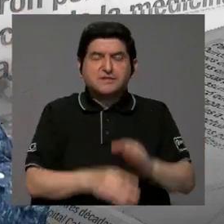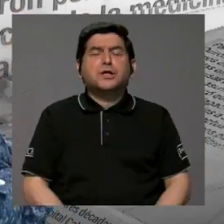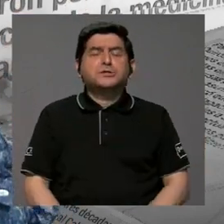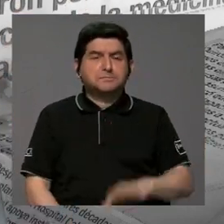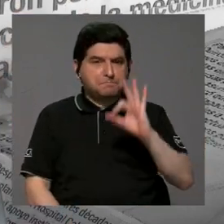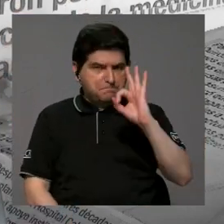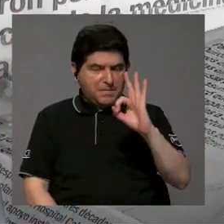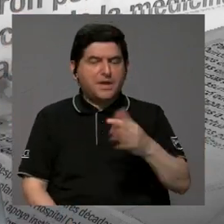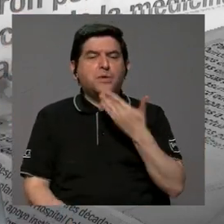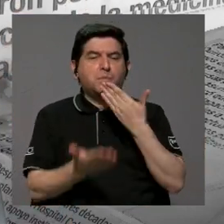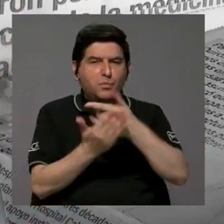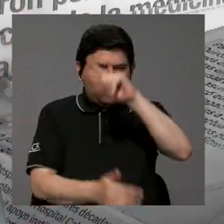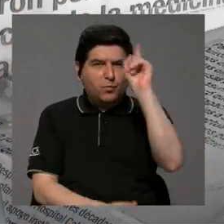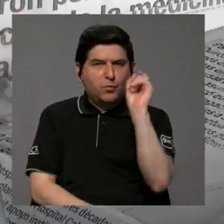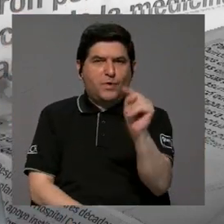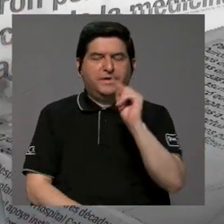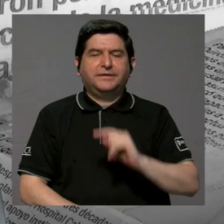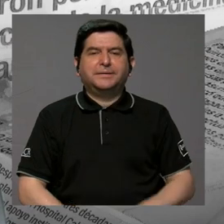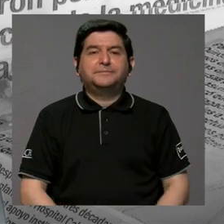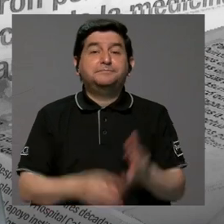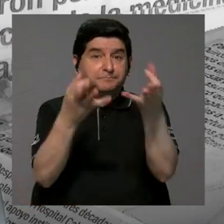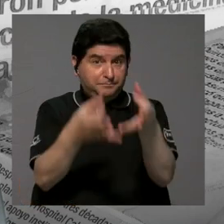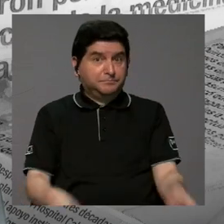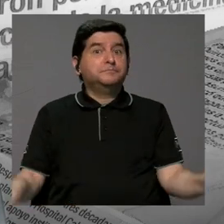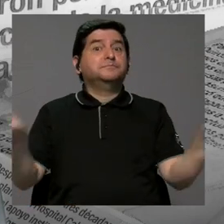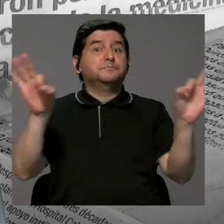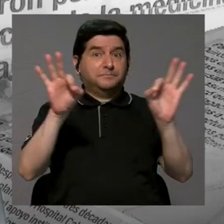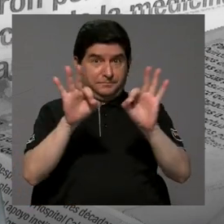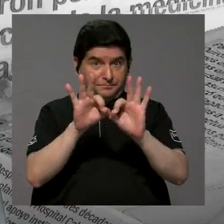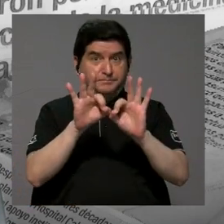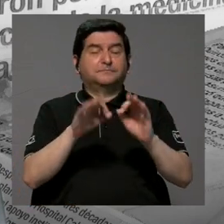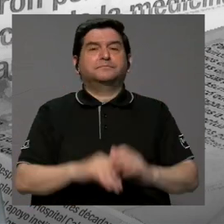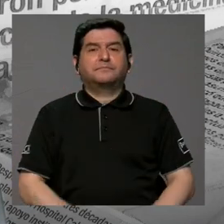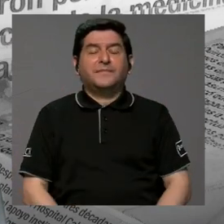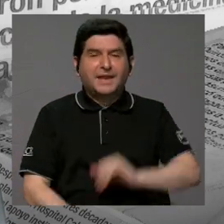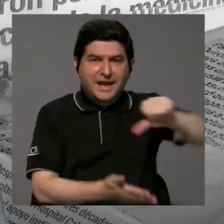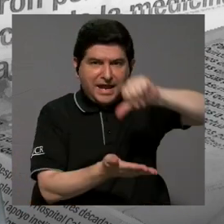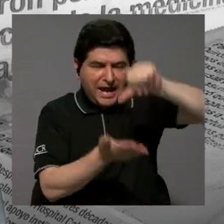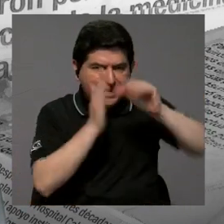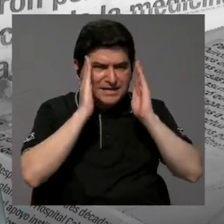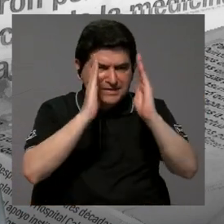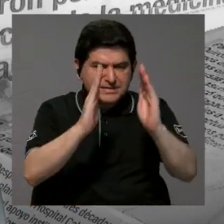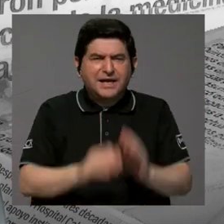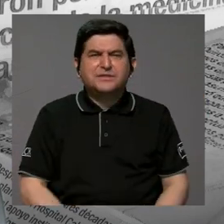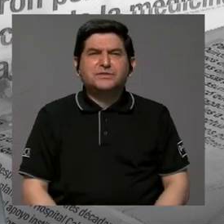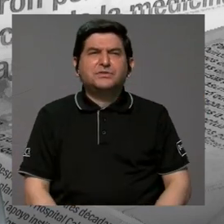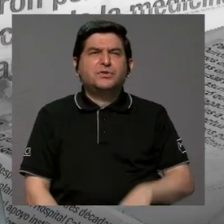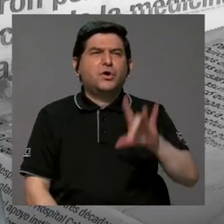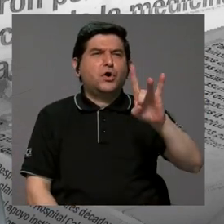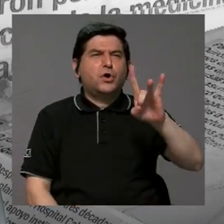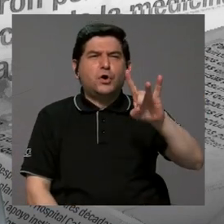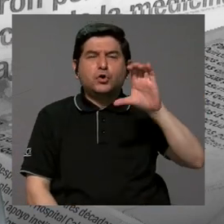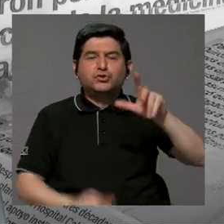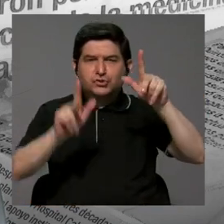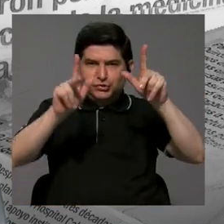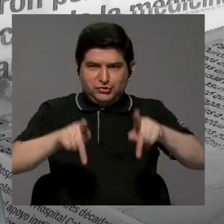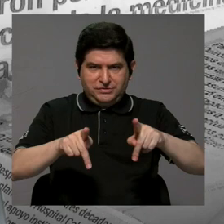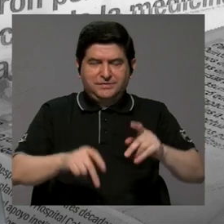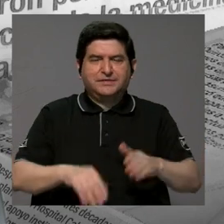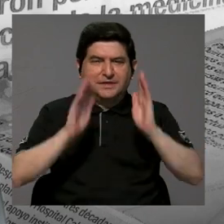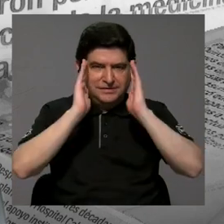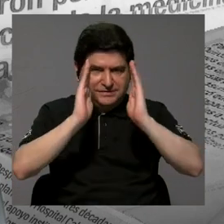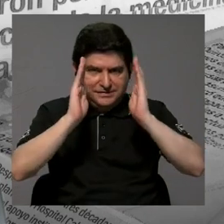Excelente, muy buena pregunta. Eso es importante, muy importante, porque el centro atiende aproximadamente 800